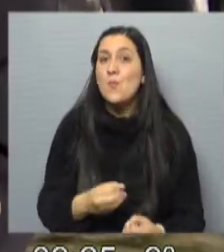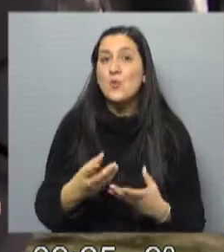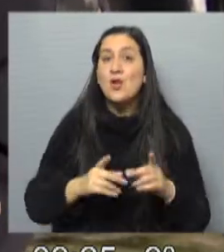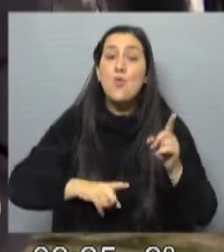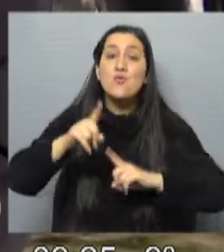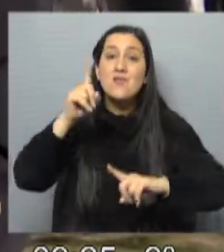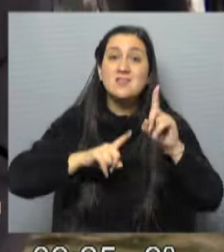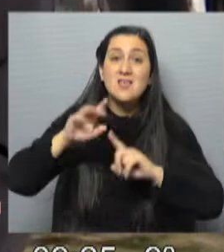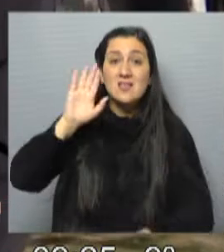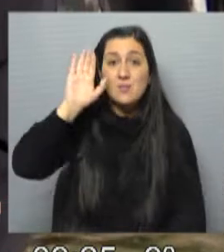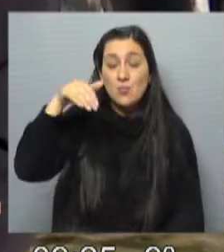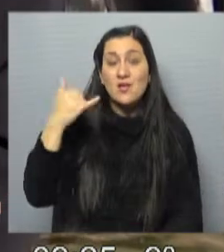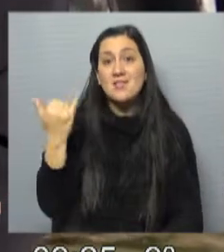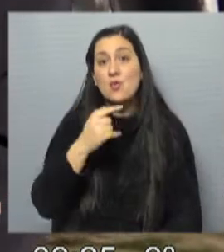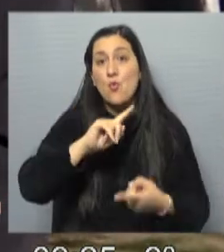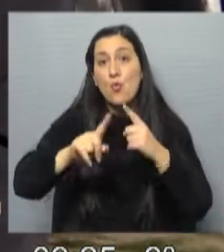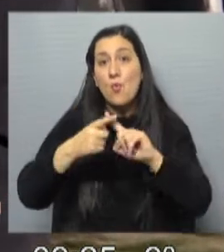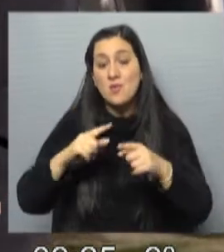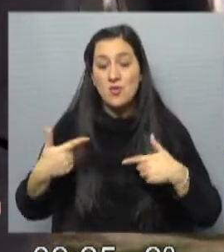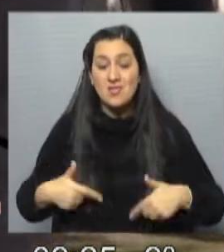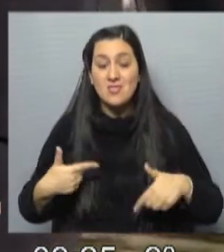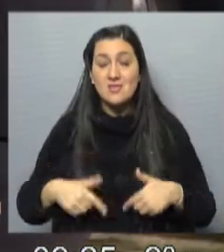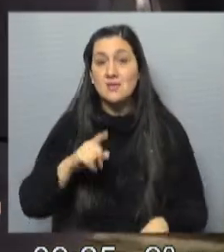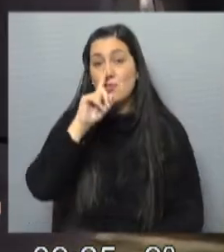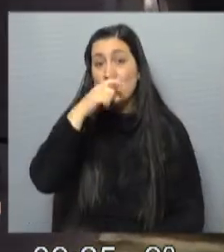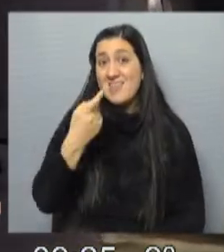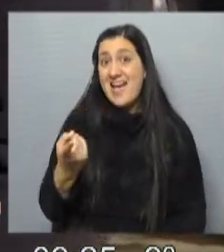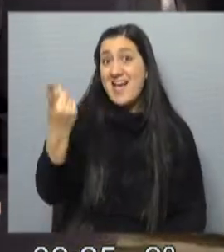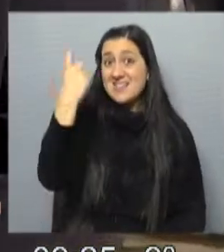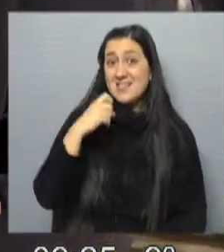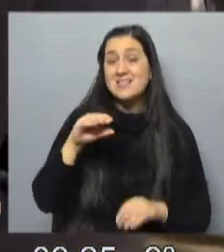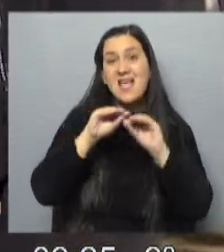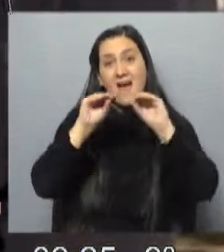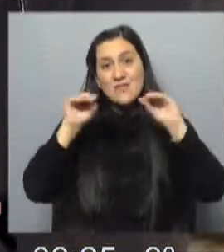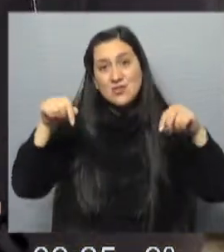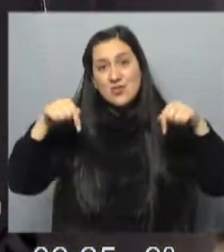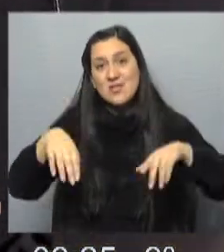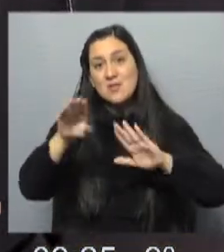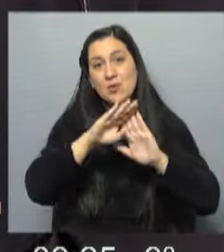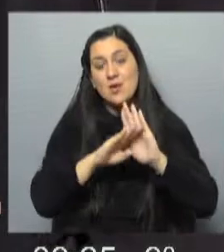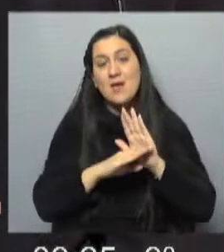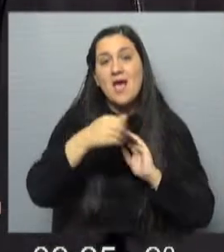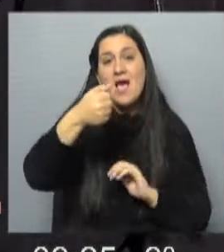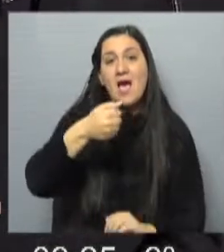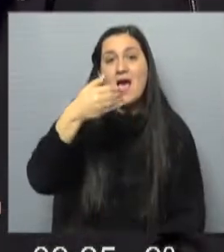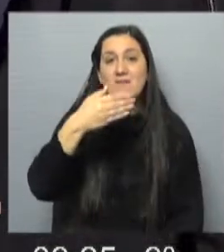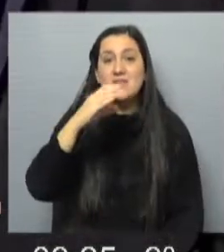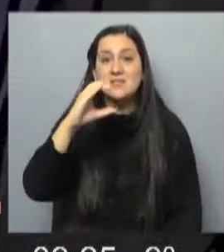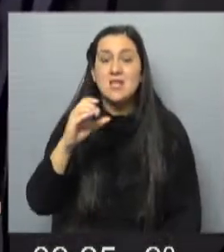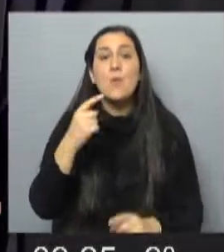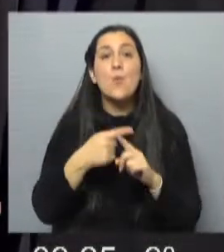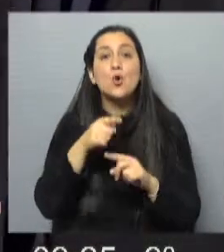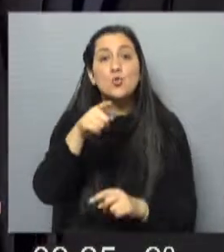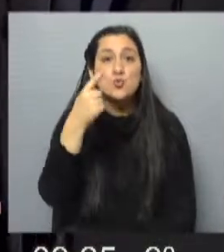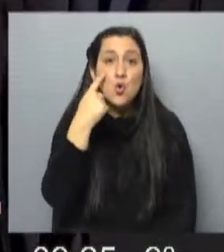la República tiene un convenio con la Intendencia de Montevideo, y ayer se anunció este programa ABC por tus ojos, que va a atender a